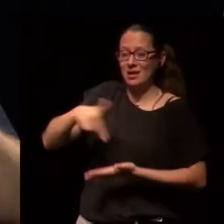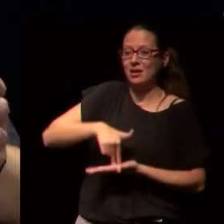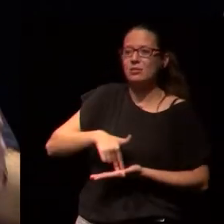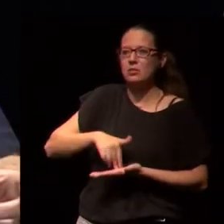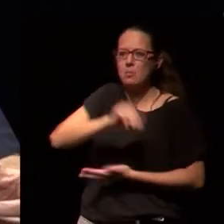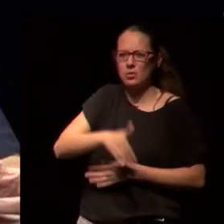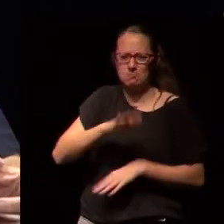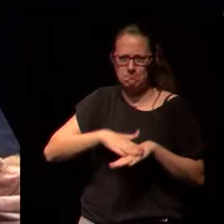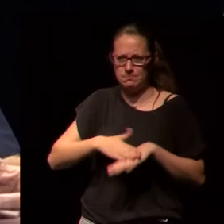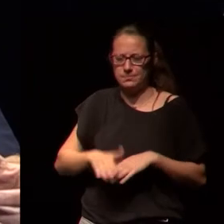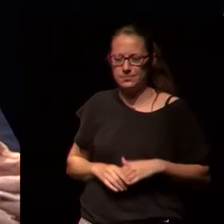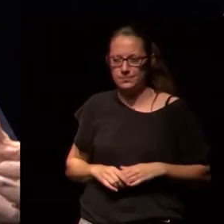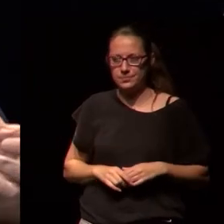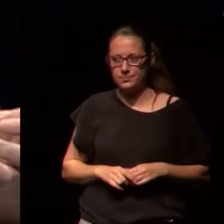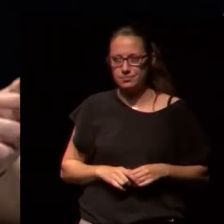de comentar.